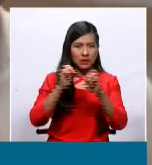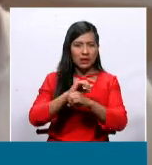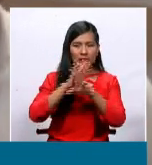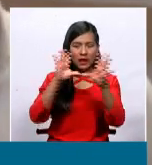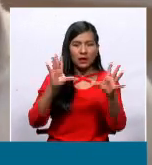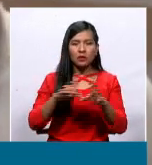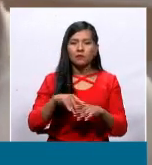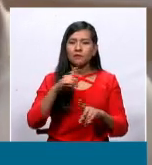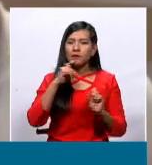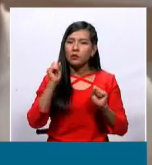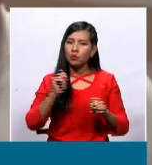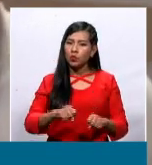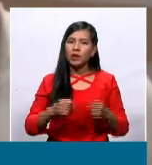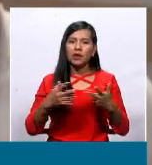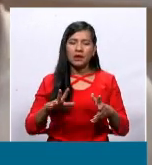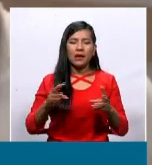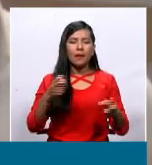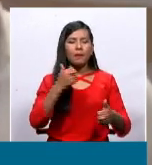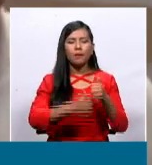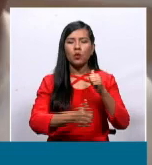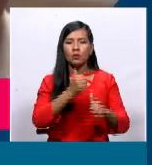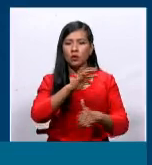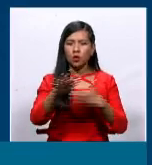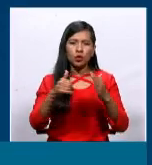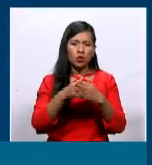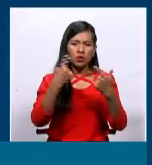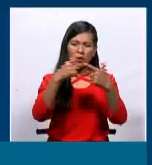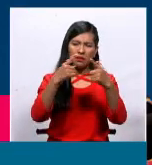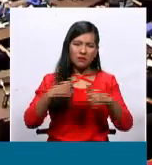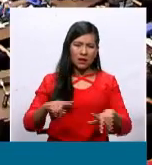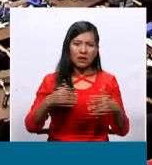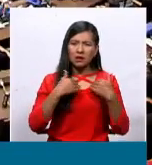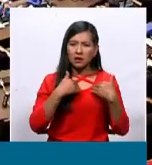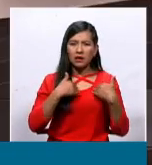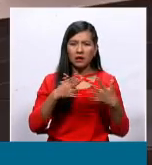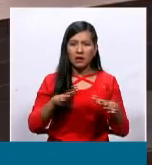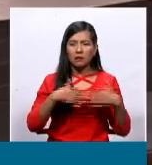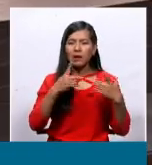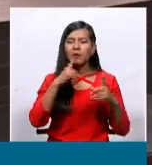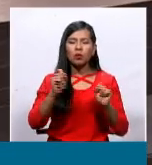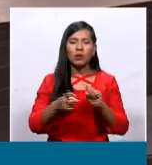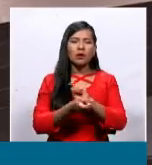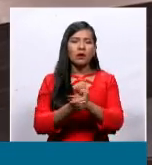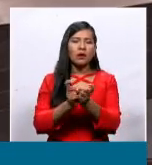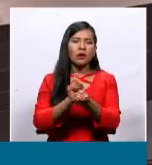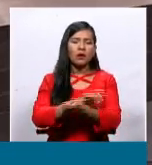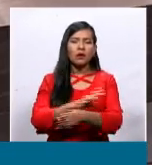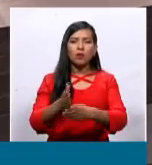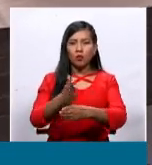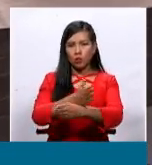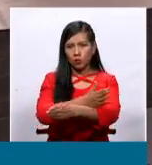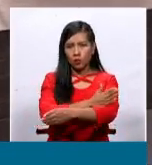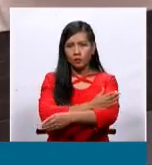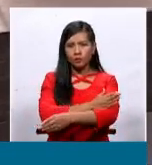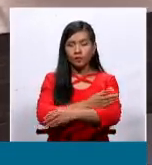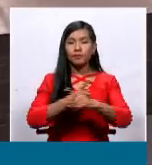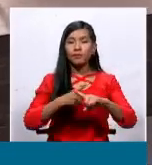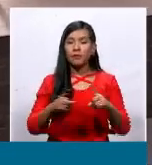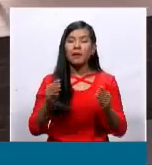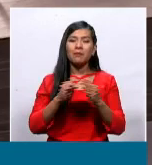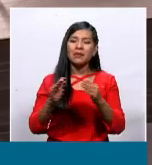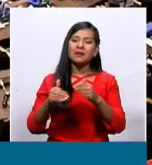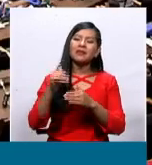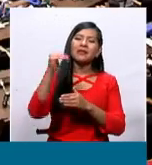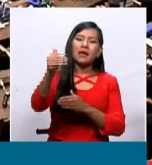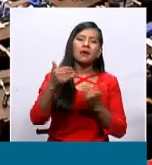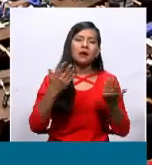posible ir desmontando estas crisis multidimensionales que hemos estado viviendo. Ahora, obviamente que hacia adelante hay muchos